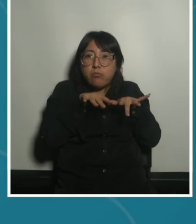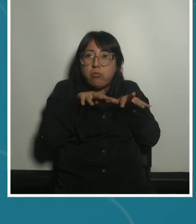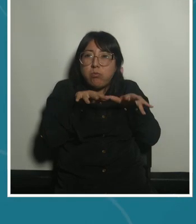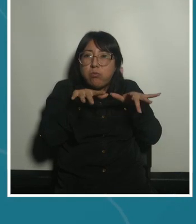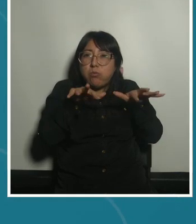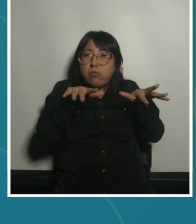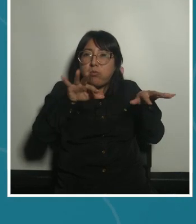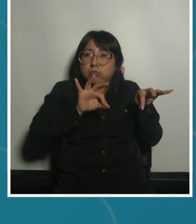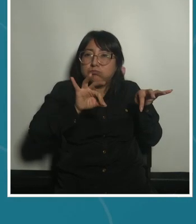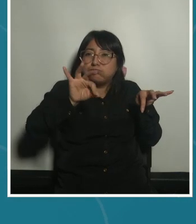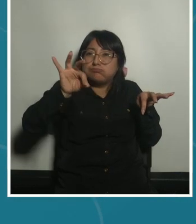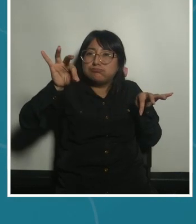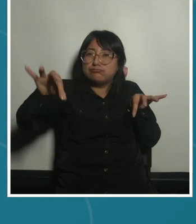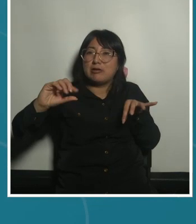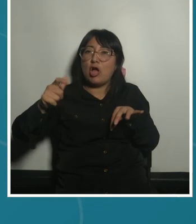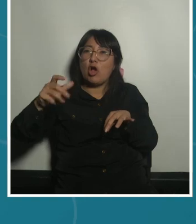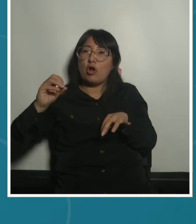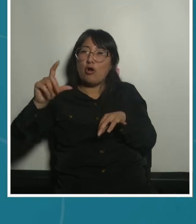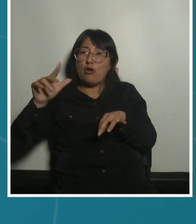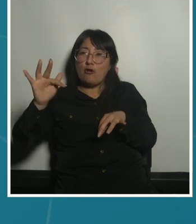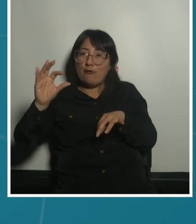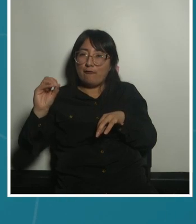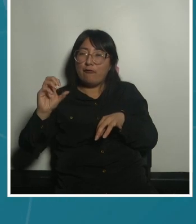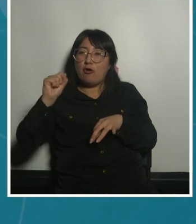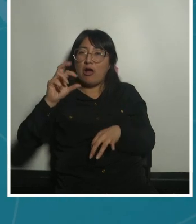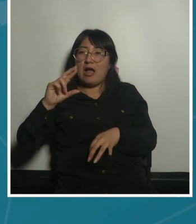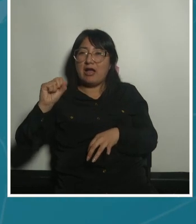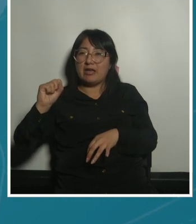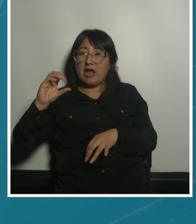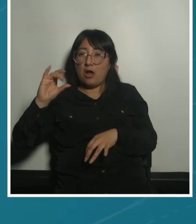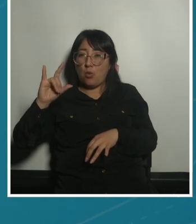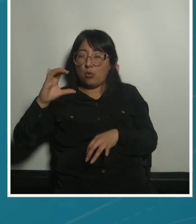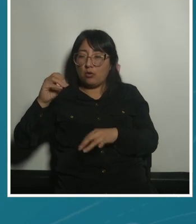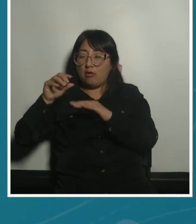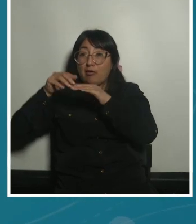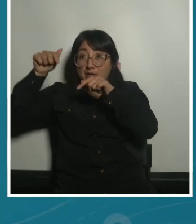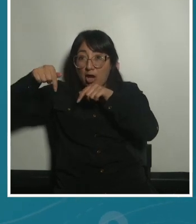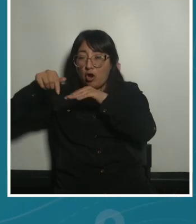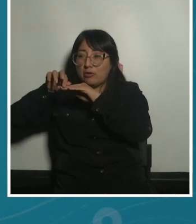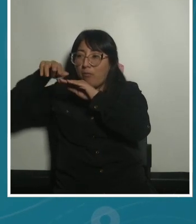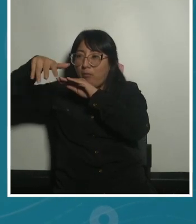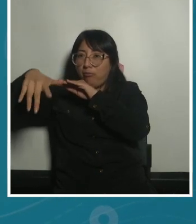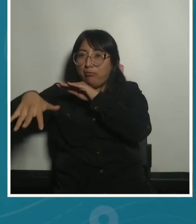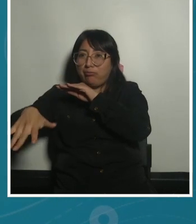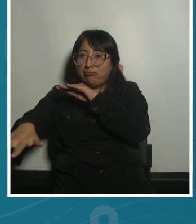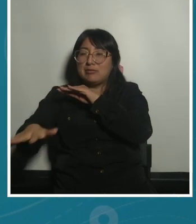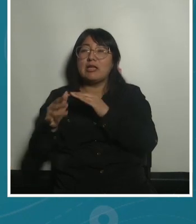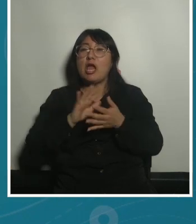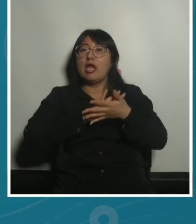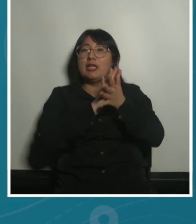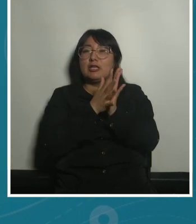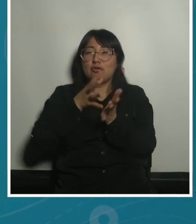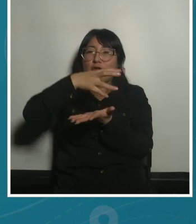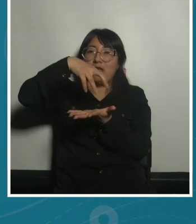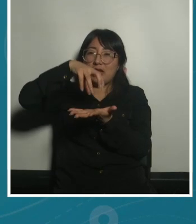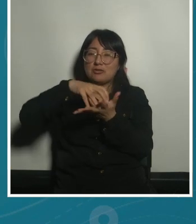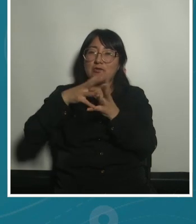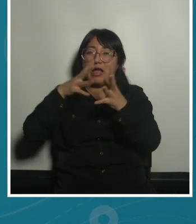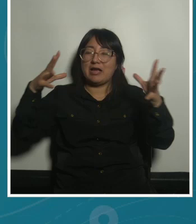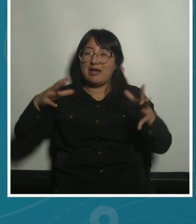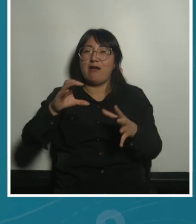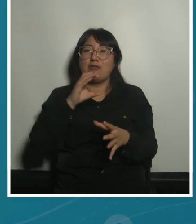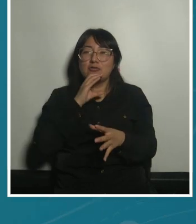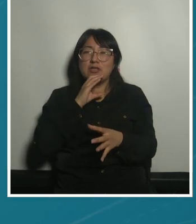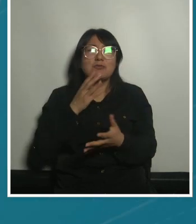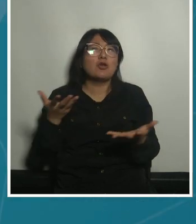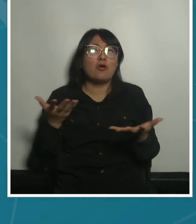al Golfo de Arauco, que es donde hoy en día desemboca. Y toda esa ciudad, que es el Gran Concepción,